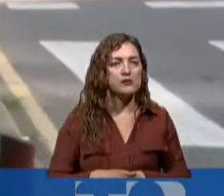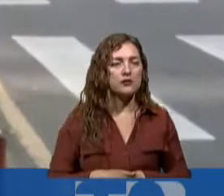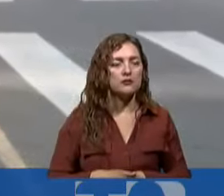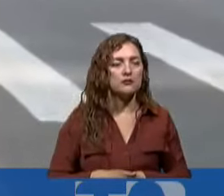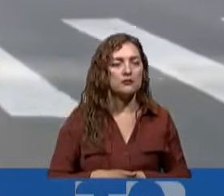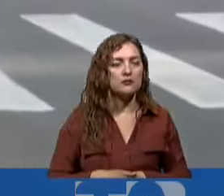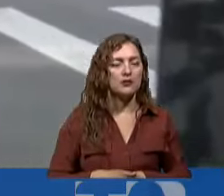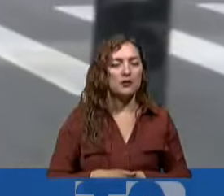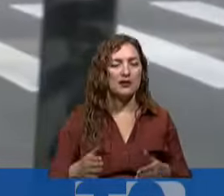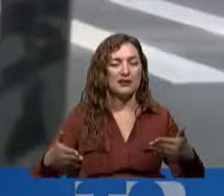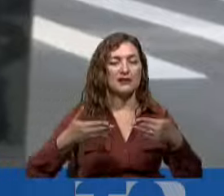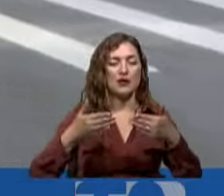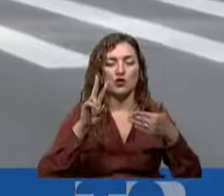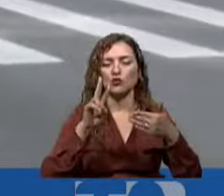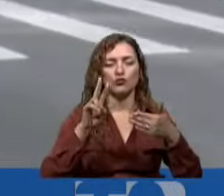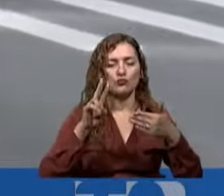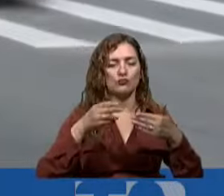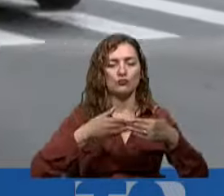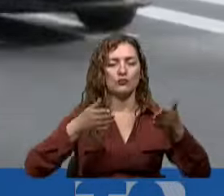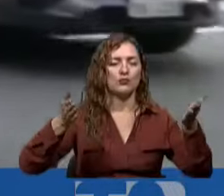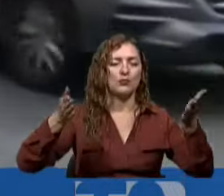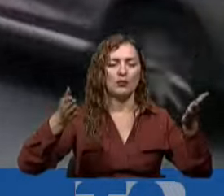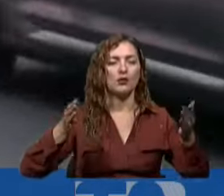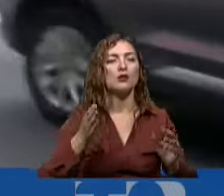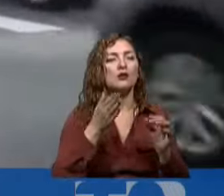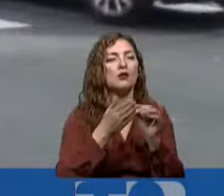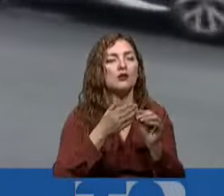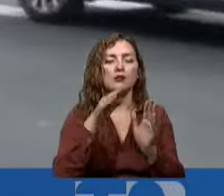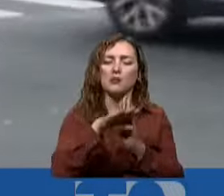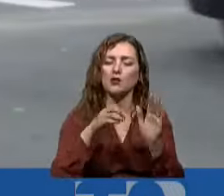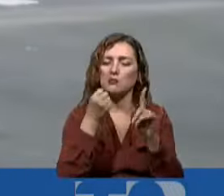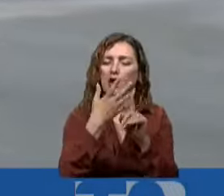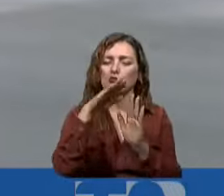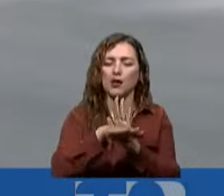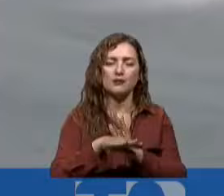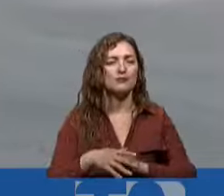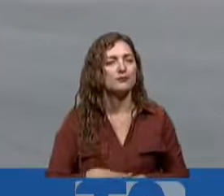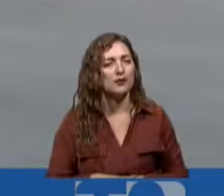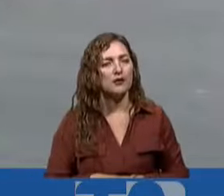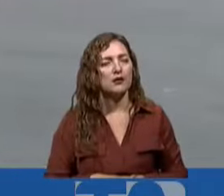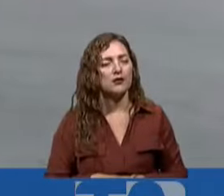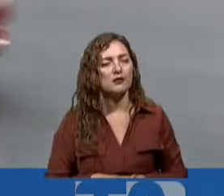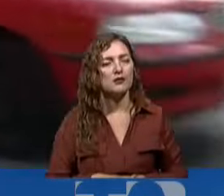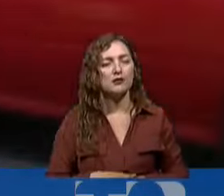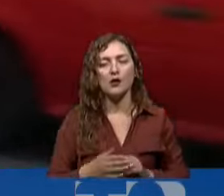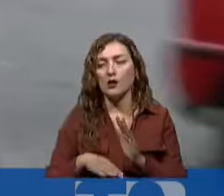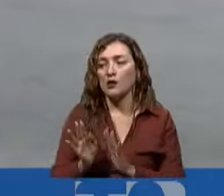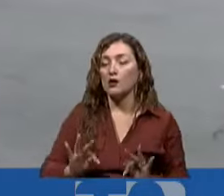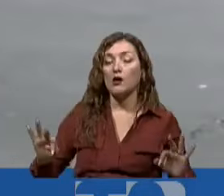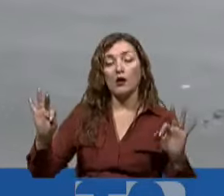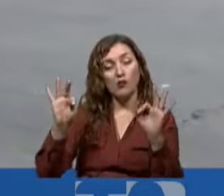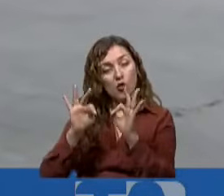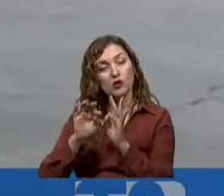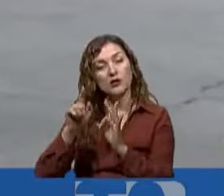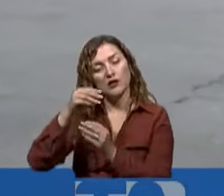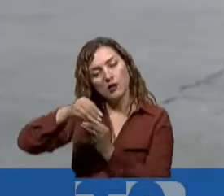los dos sentidos al mismo tiempo, con la finalidad de minimizar el impacto, estimada Michelle. Así es. Es importante también destacar